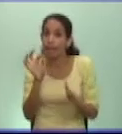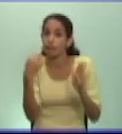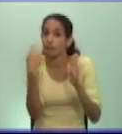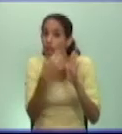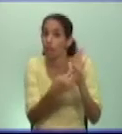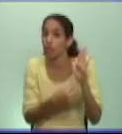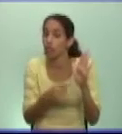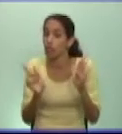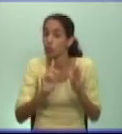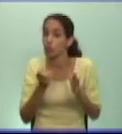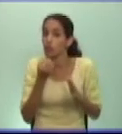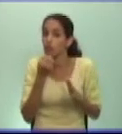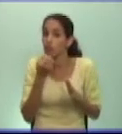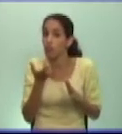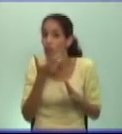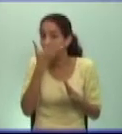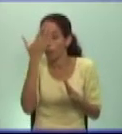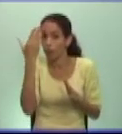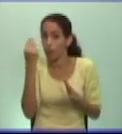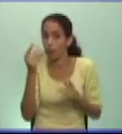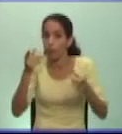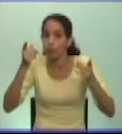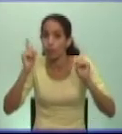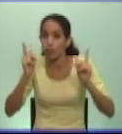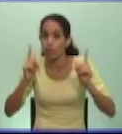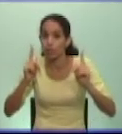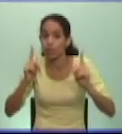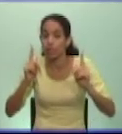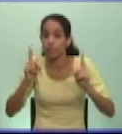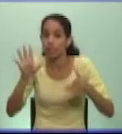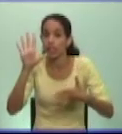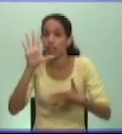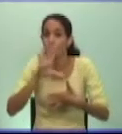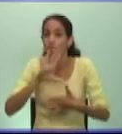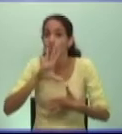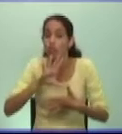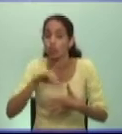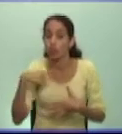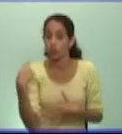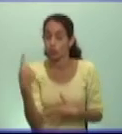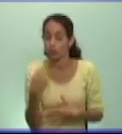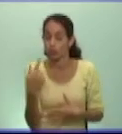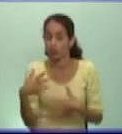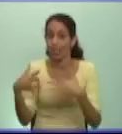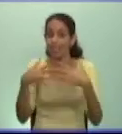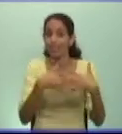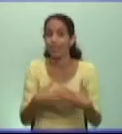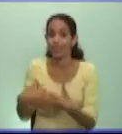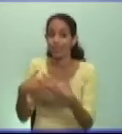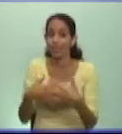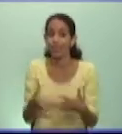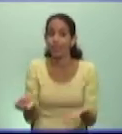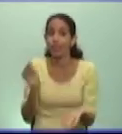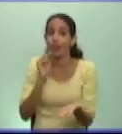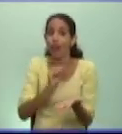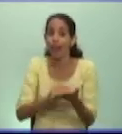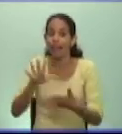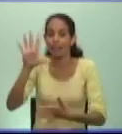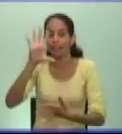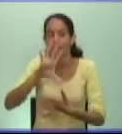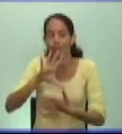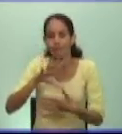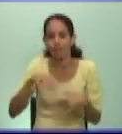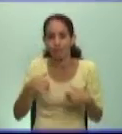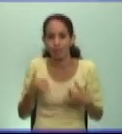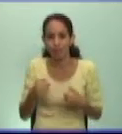hagamos. Estoy hablando de la política norteamericana hacia el continente. Llegamos hacia la década del 30, vamos a seguir, porque ahí no se